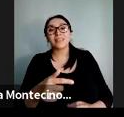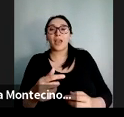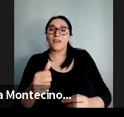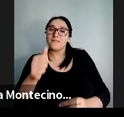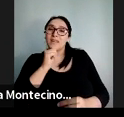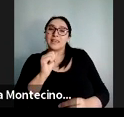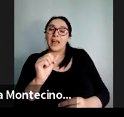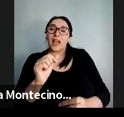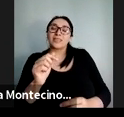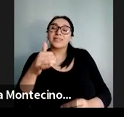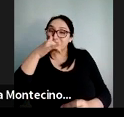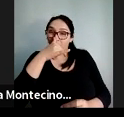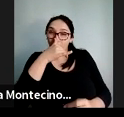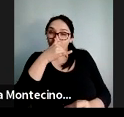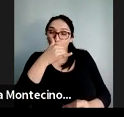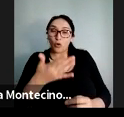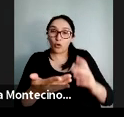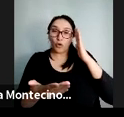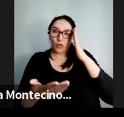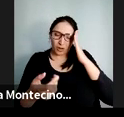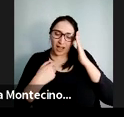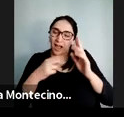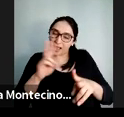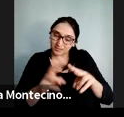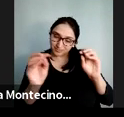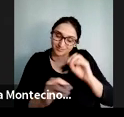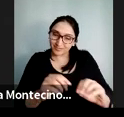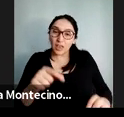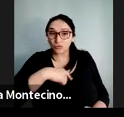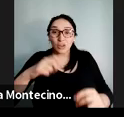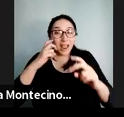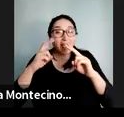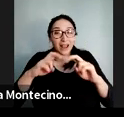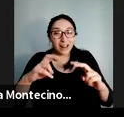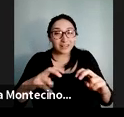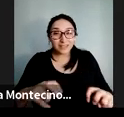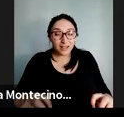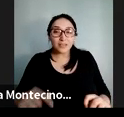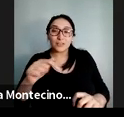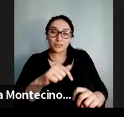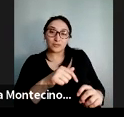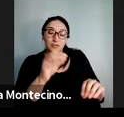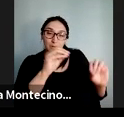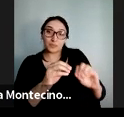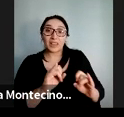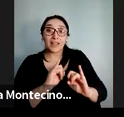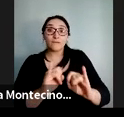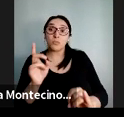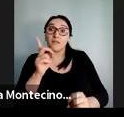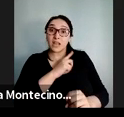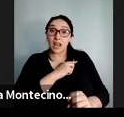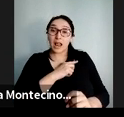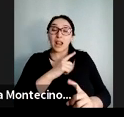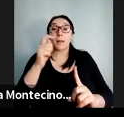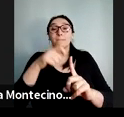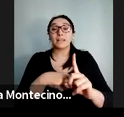la inmediatez de necesitar contar estas cifras, estamos analizándolas todavía y el informe final debería estar listo ahora en el mes de